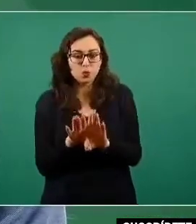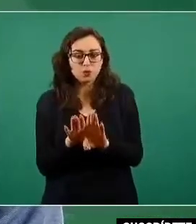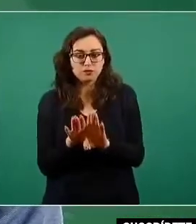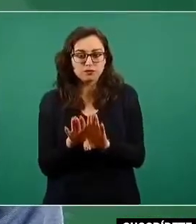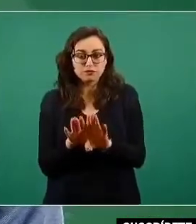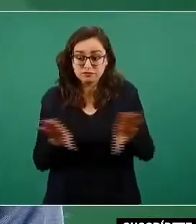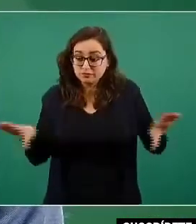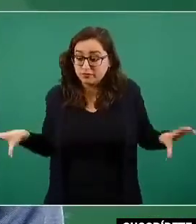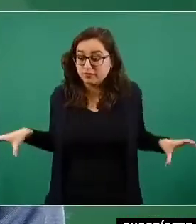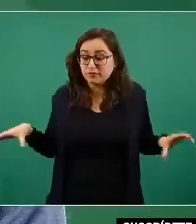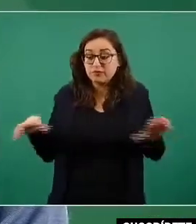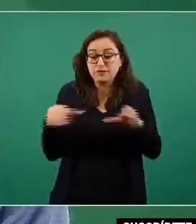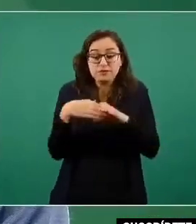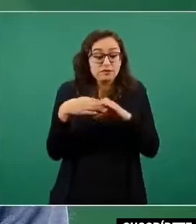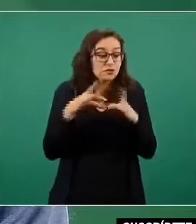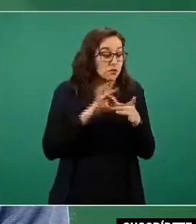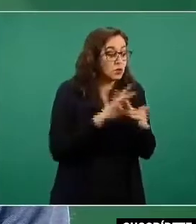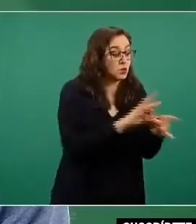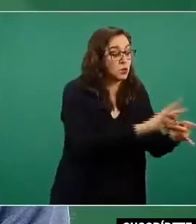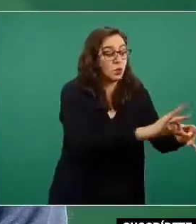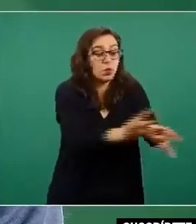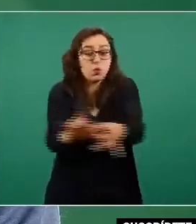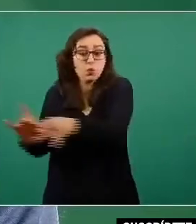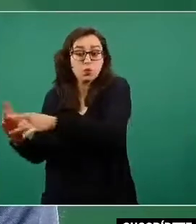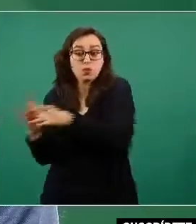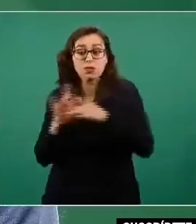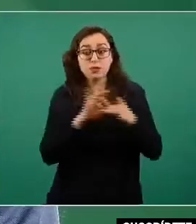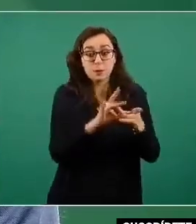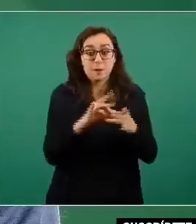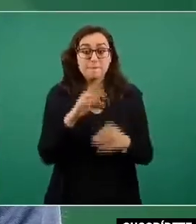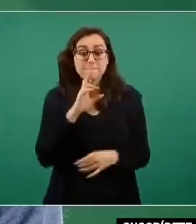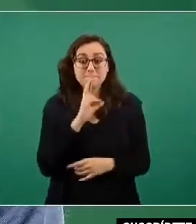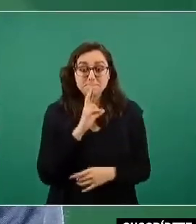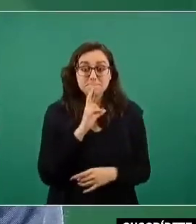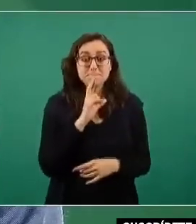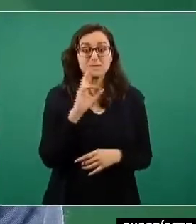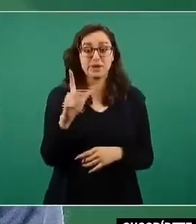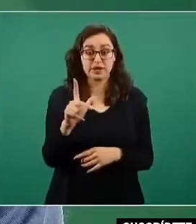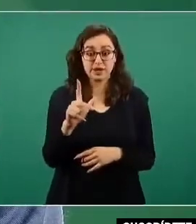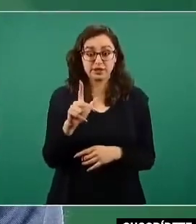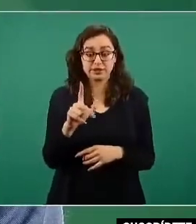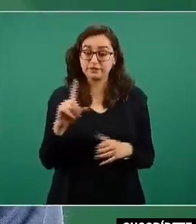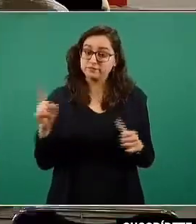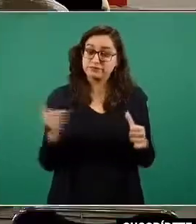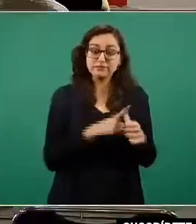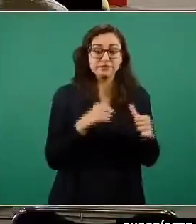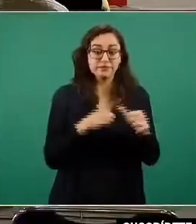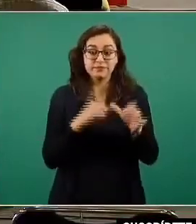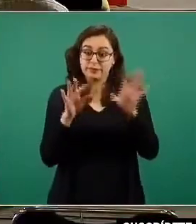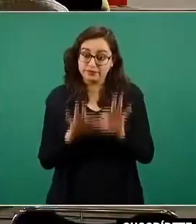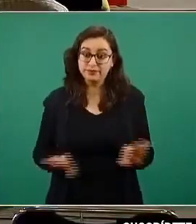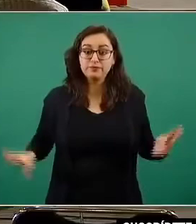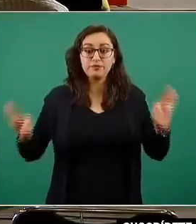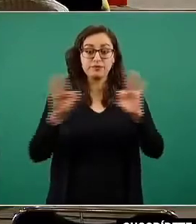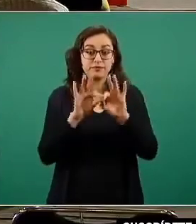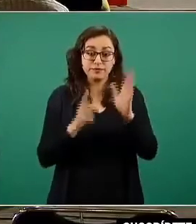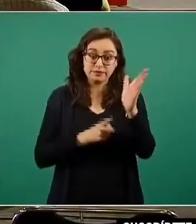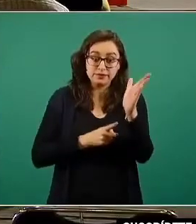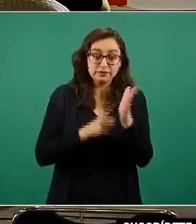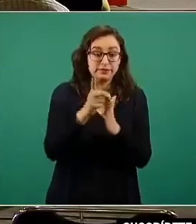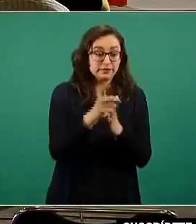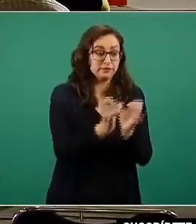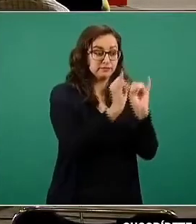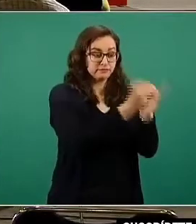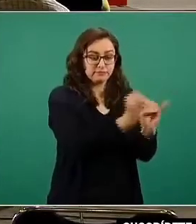individual. Pero se respeta desde luego los derechos individuales. Gracias.